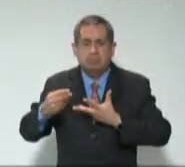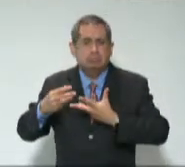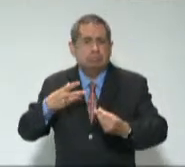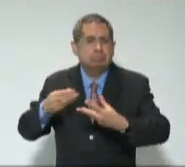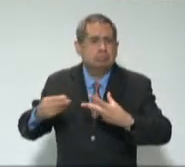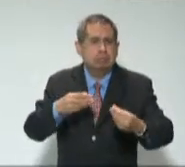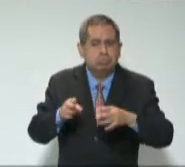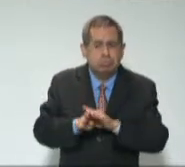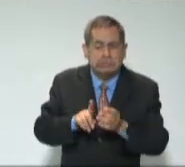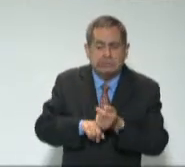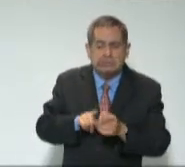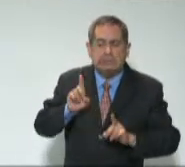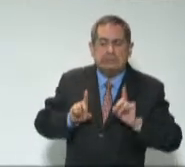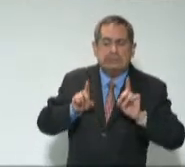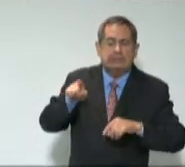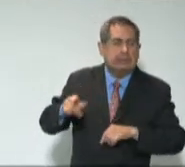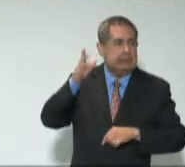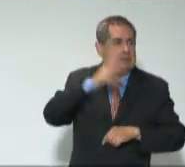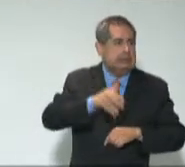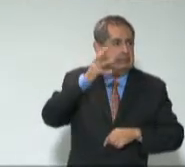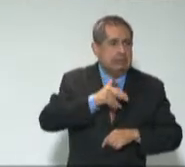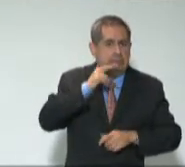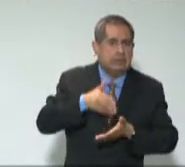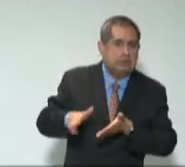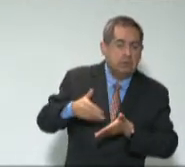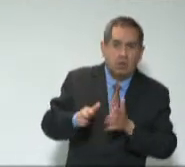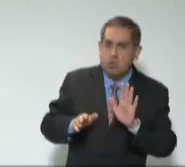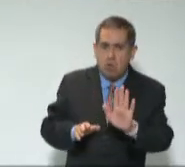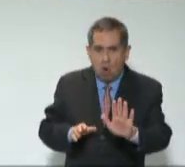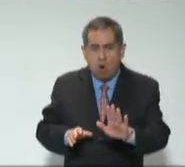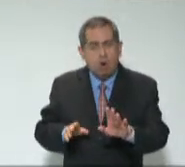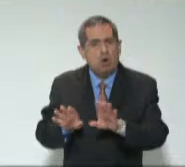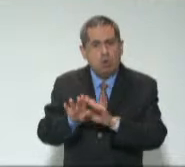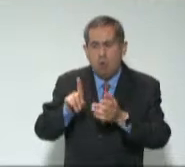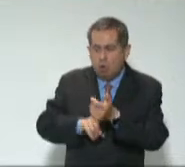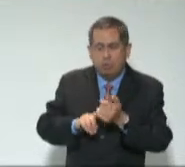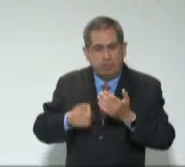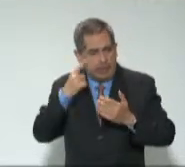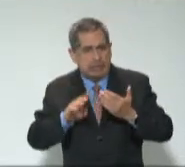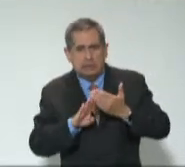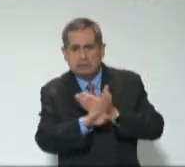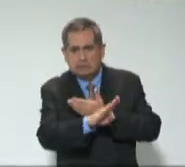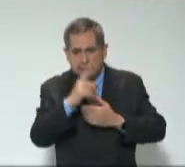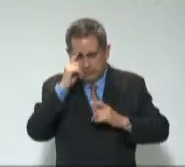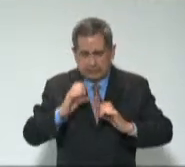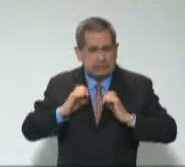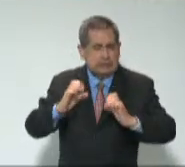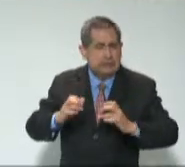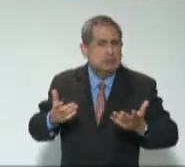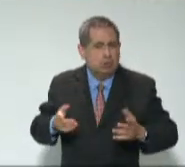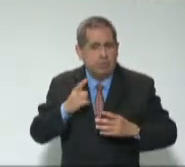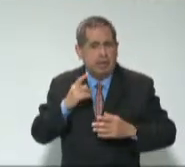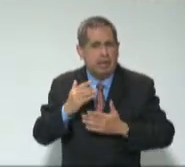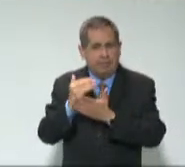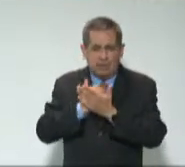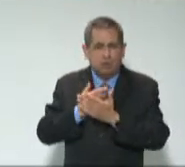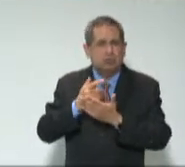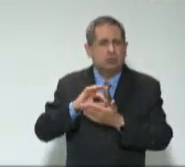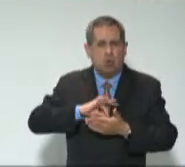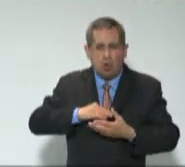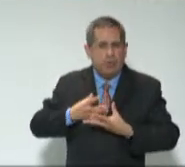amplísima discusión que debe haber al respecto sobre su utilidad o no eh para el seguimiento de contagios y